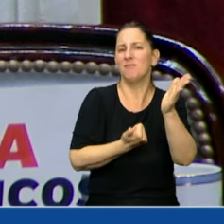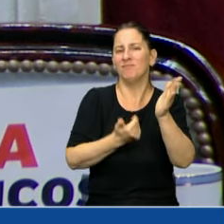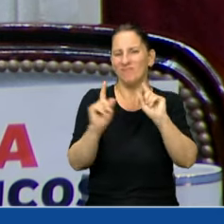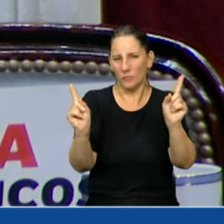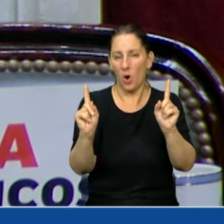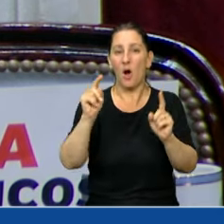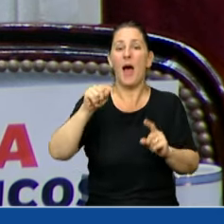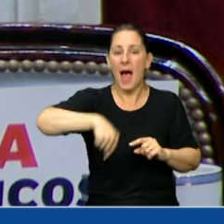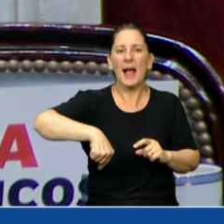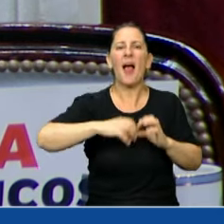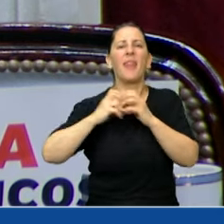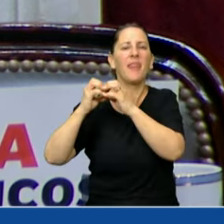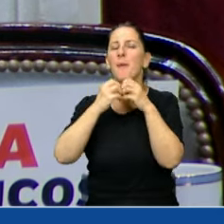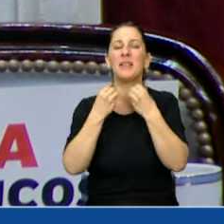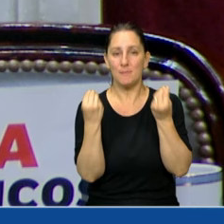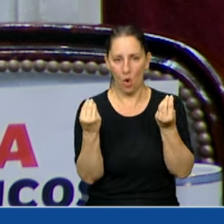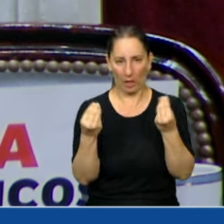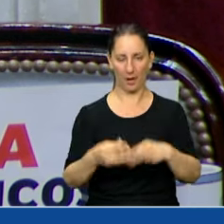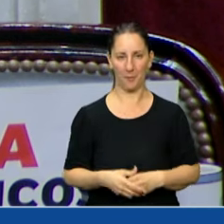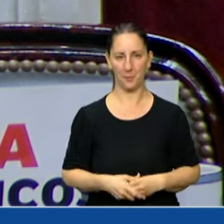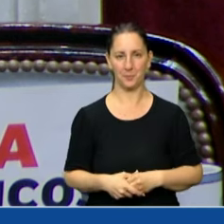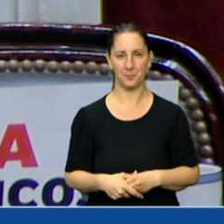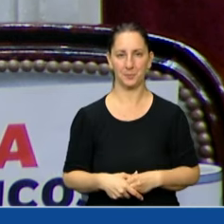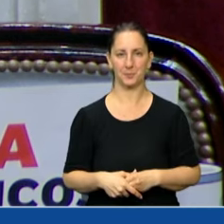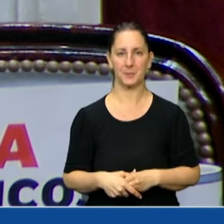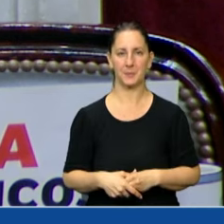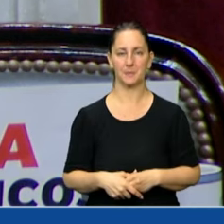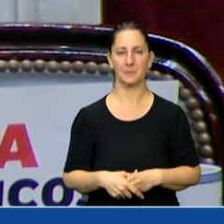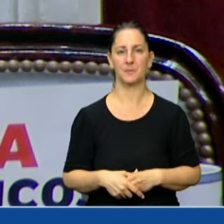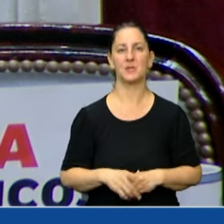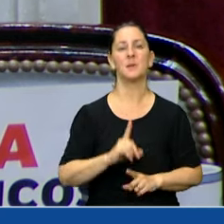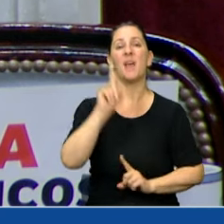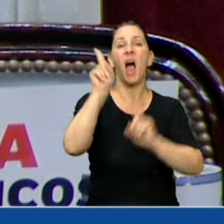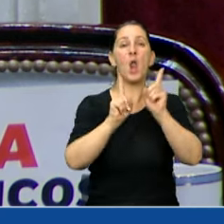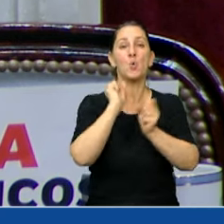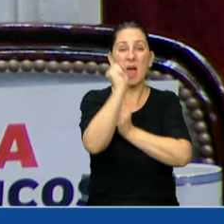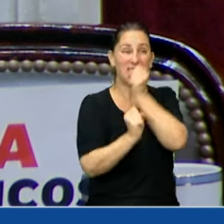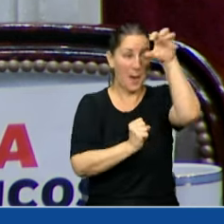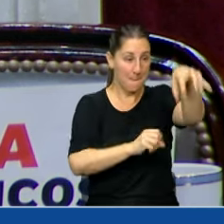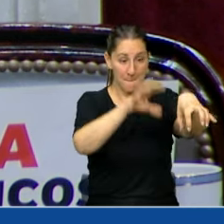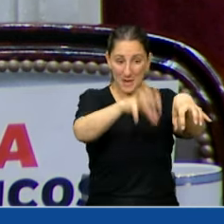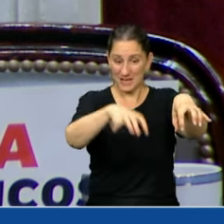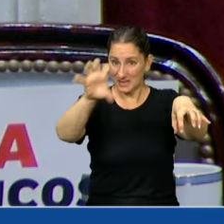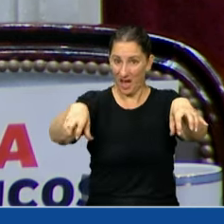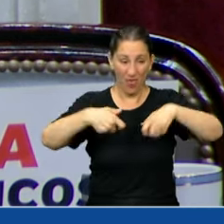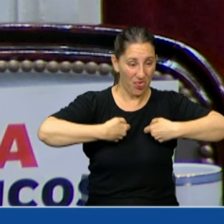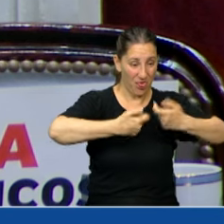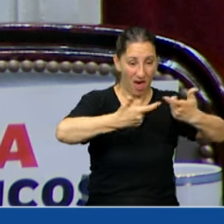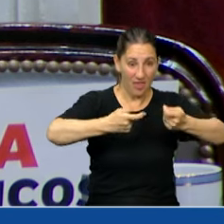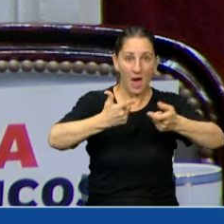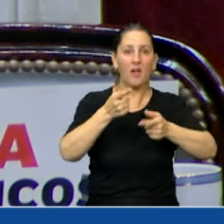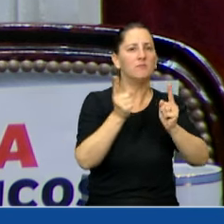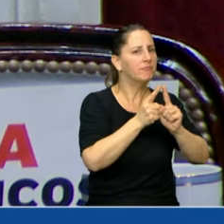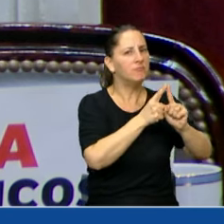acá se está discutiendo es darle a determinadas empresas durante 30